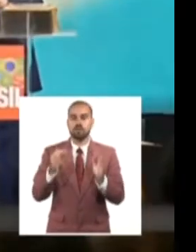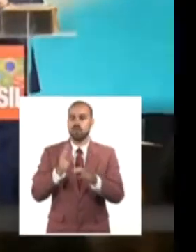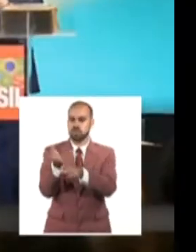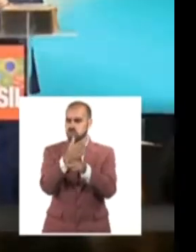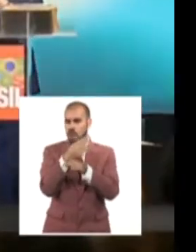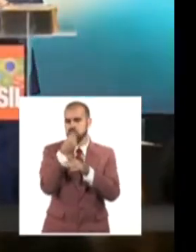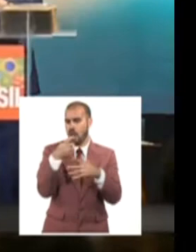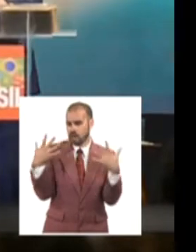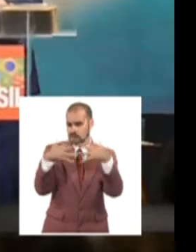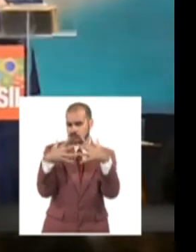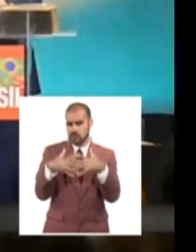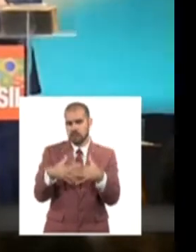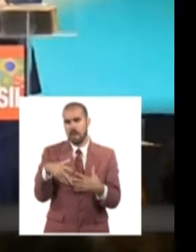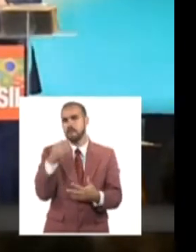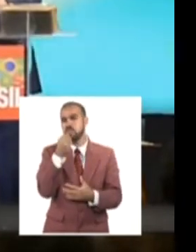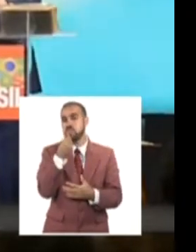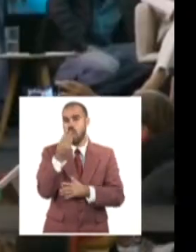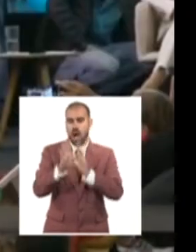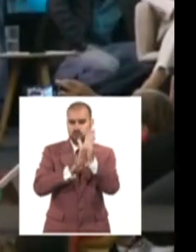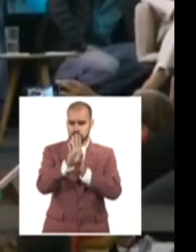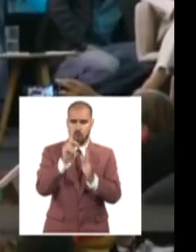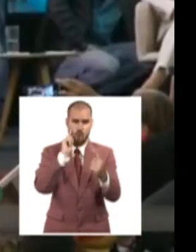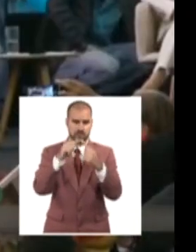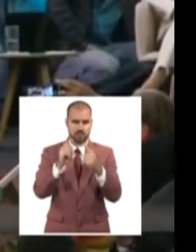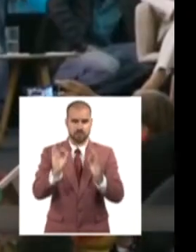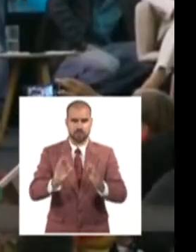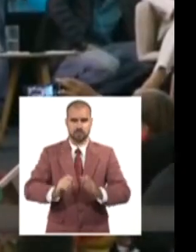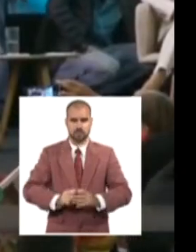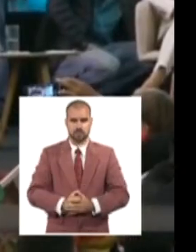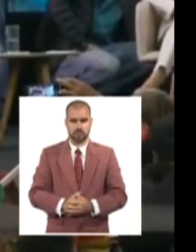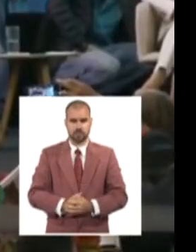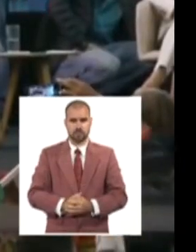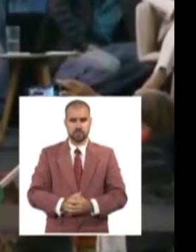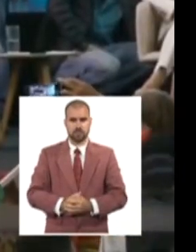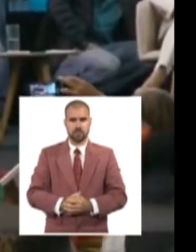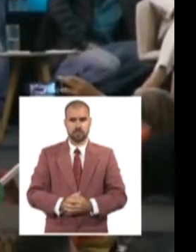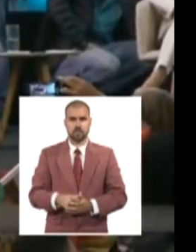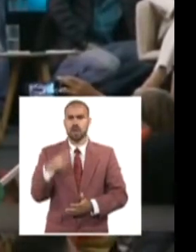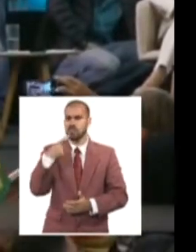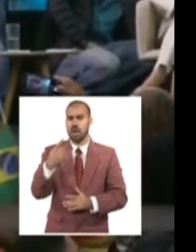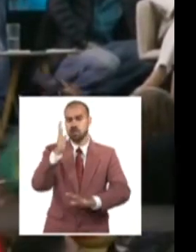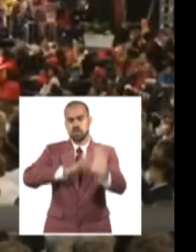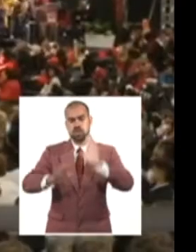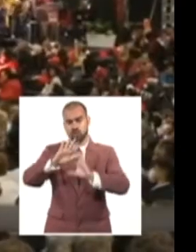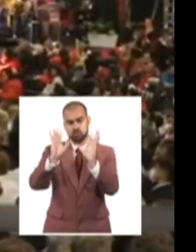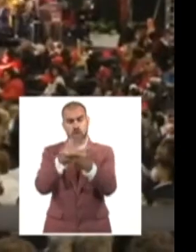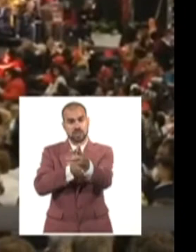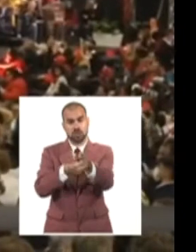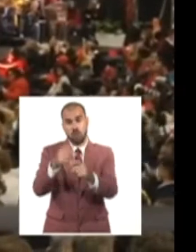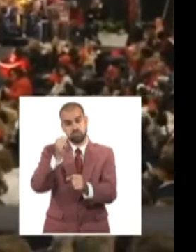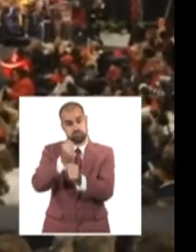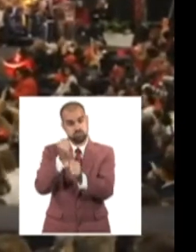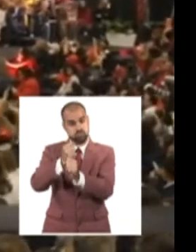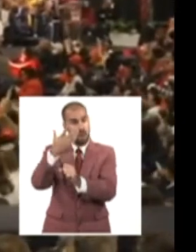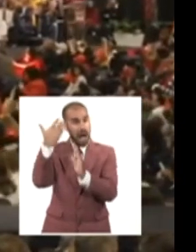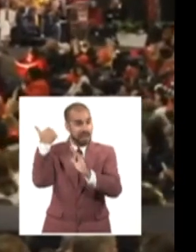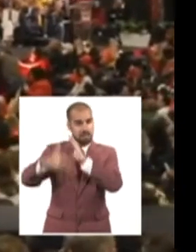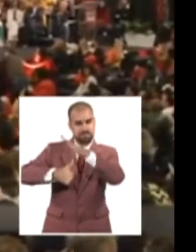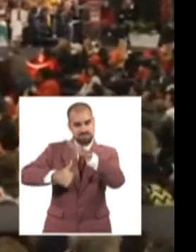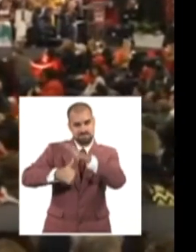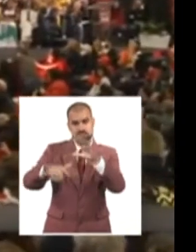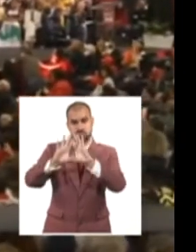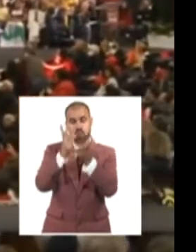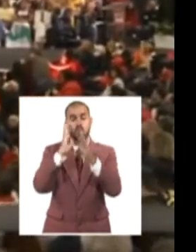enfrentar los antagónicos lula defendió el legado de su gobierno y la soberanía brasileña cuidando de las riquezas